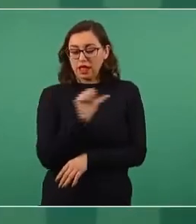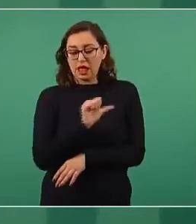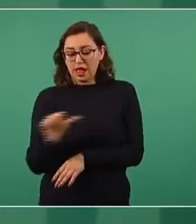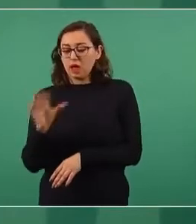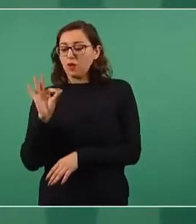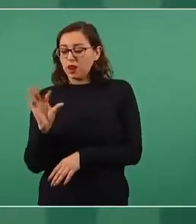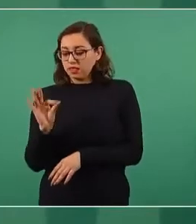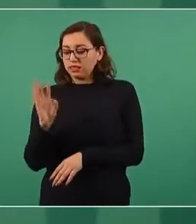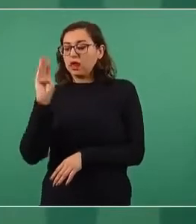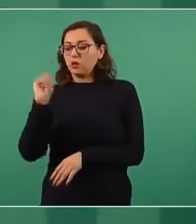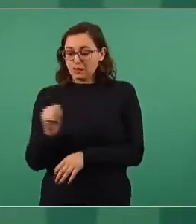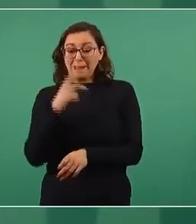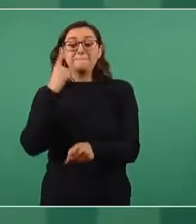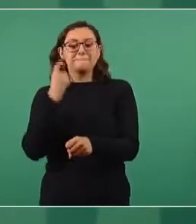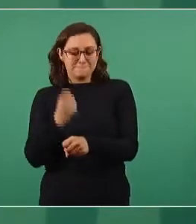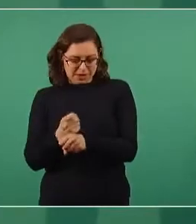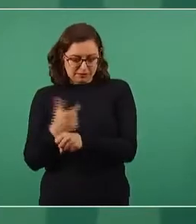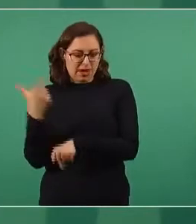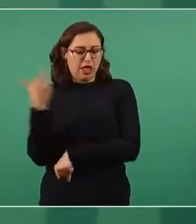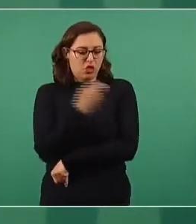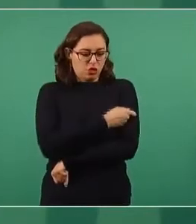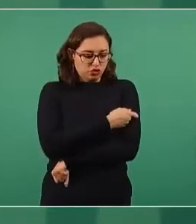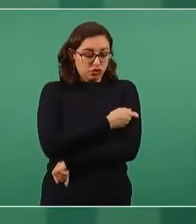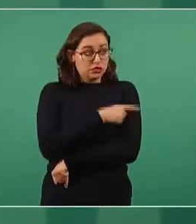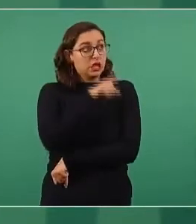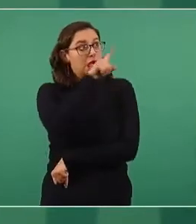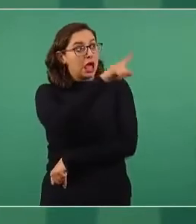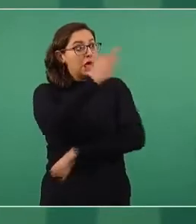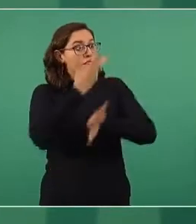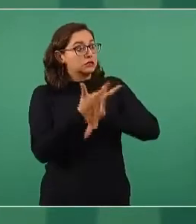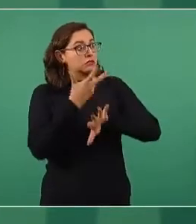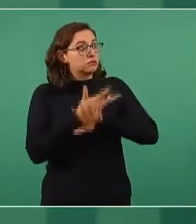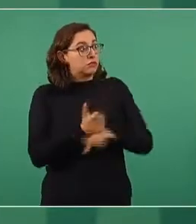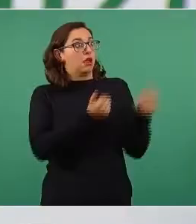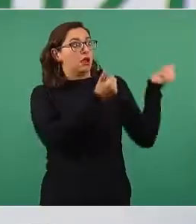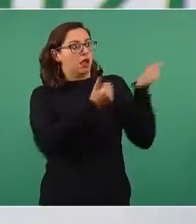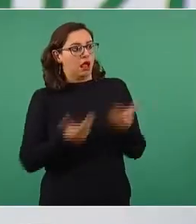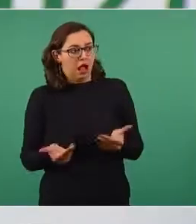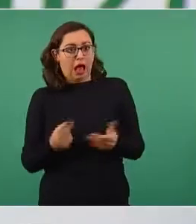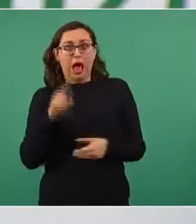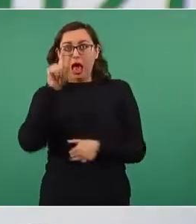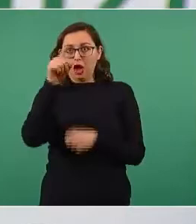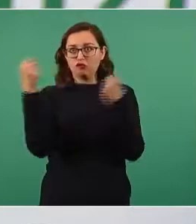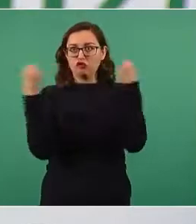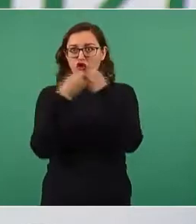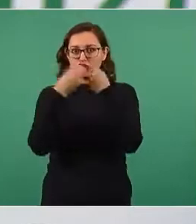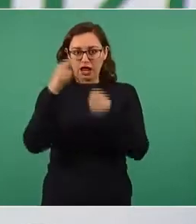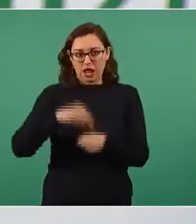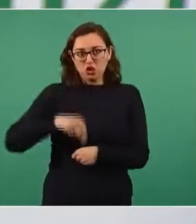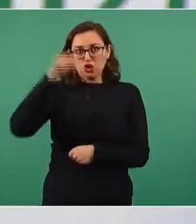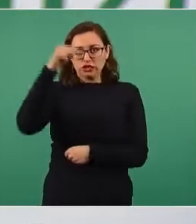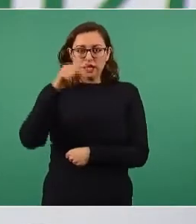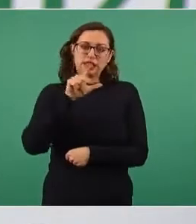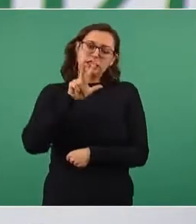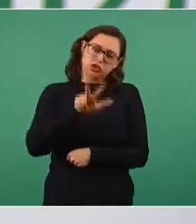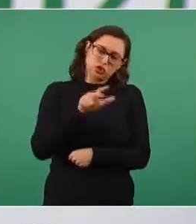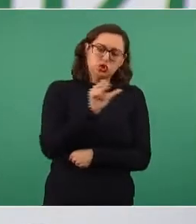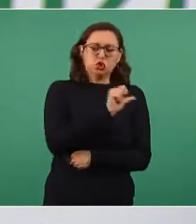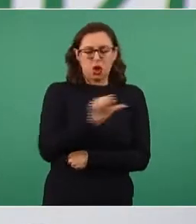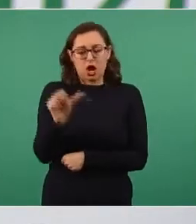49 años. Y ahora con esta que nos manda Estados Unidos, vamos a atender frontera norte, y ya se